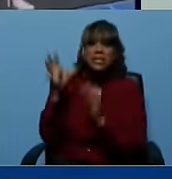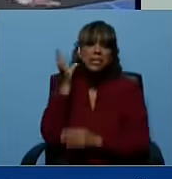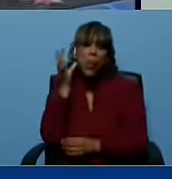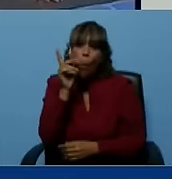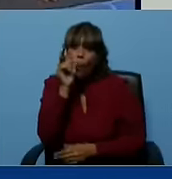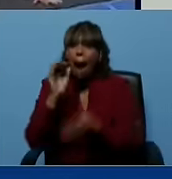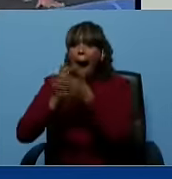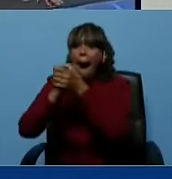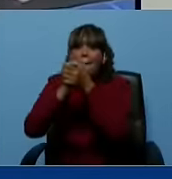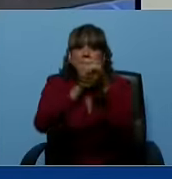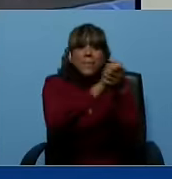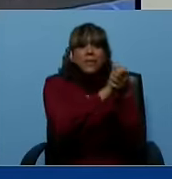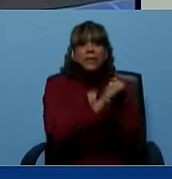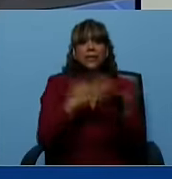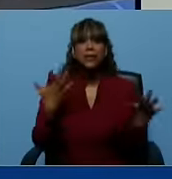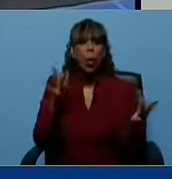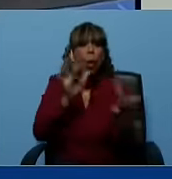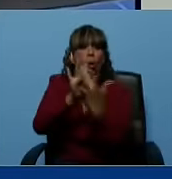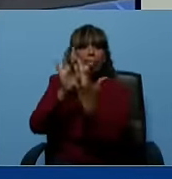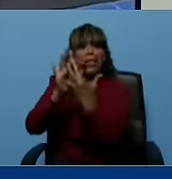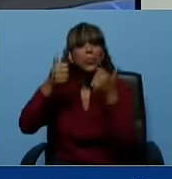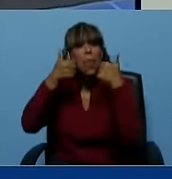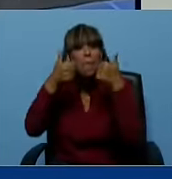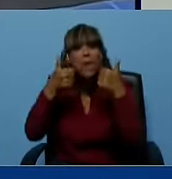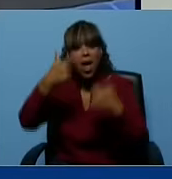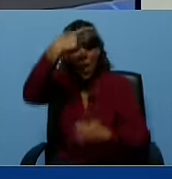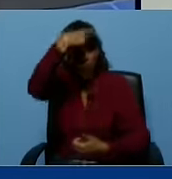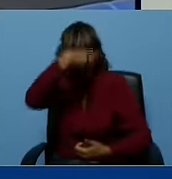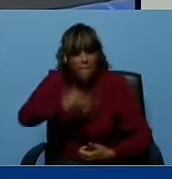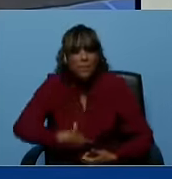tus amistades. Uno debe